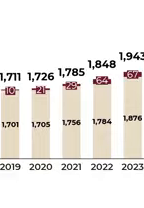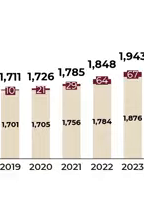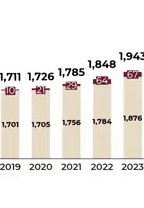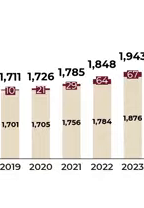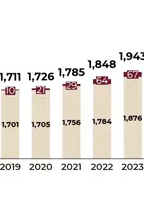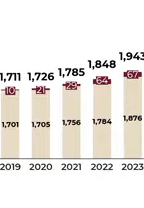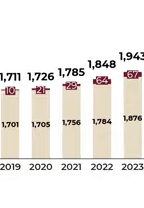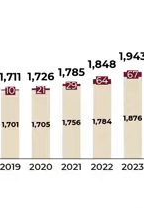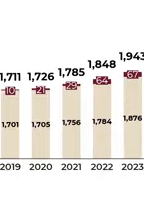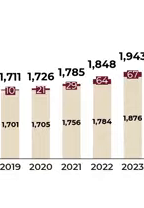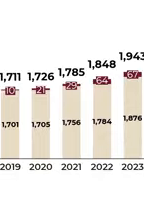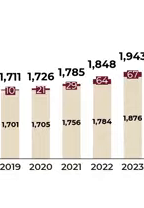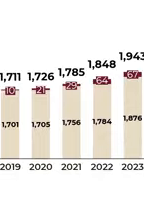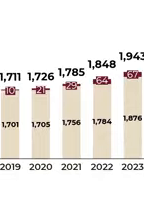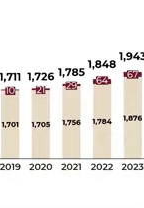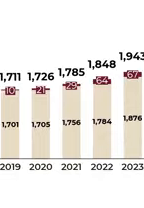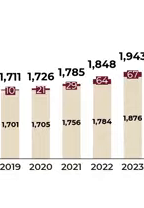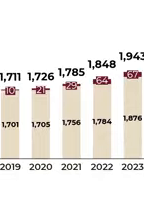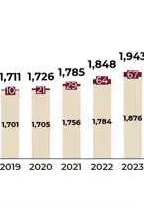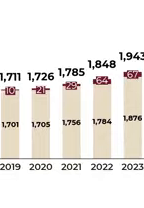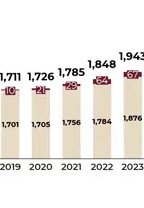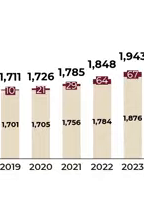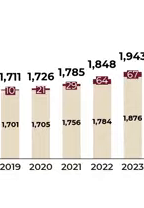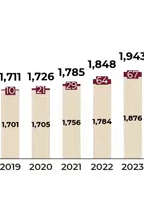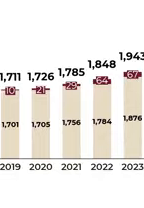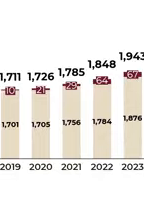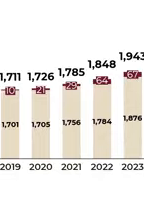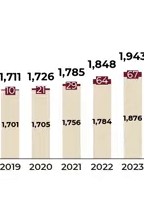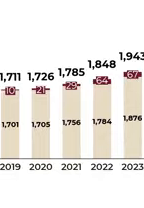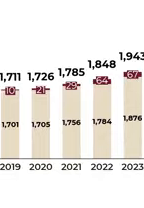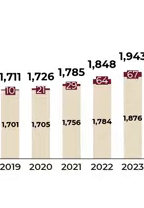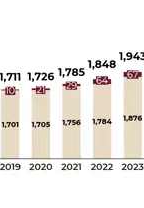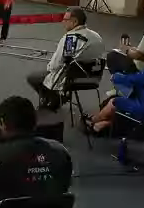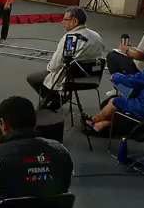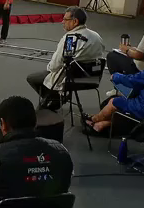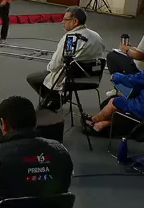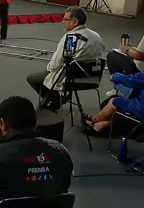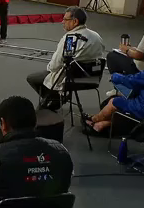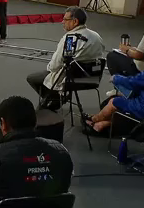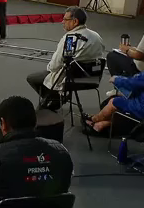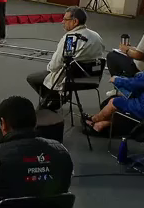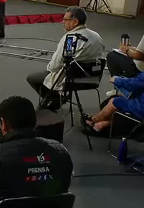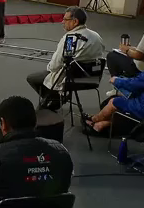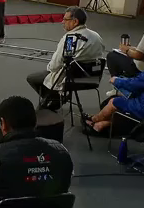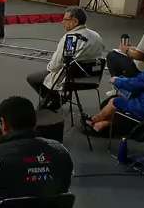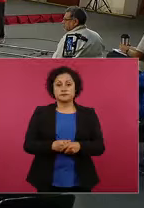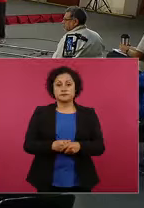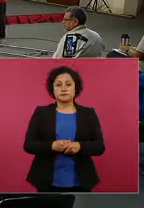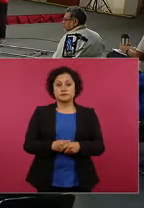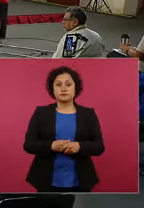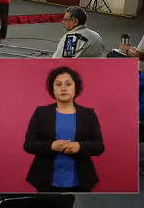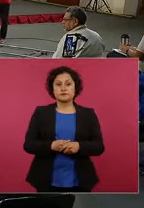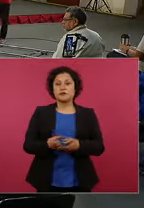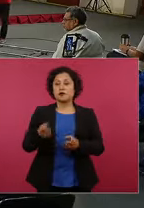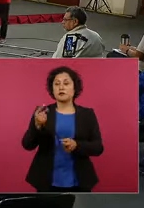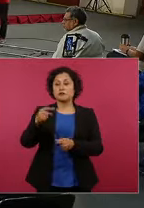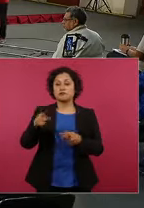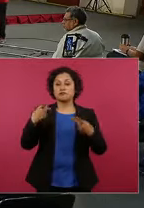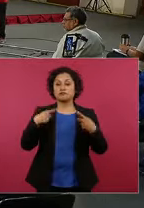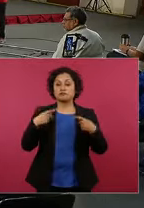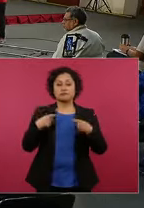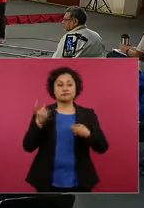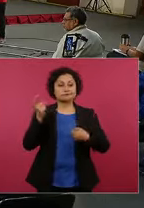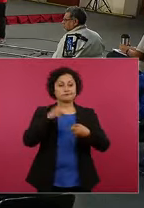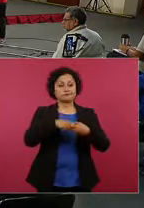año, derechohabientes del Instituto Mexicano del Seguro Social se han acercado a Diario del Istmo